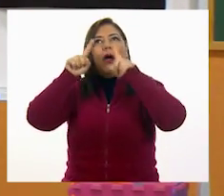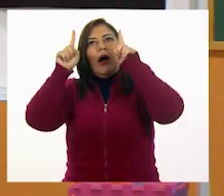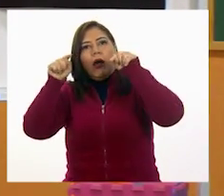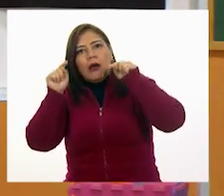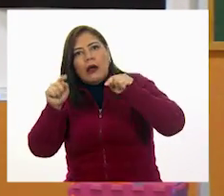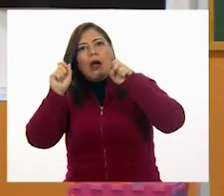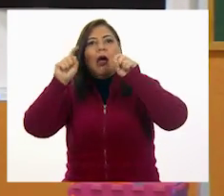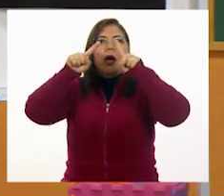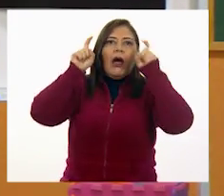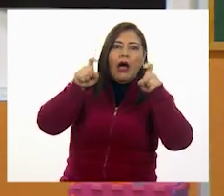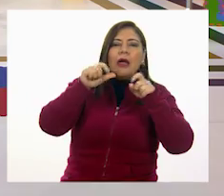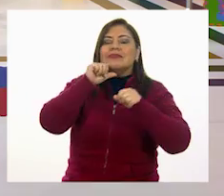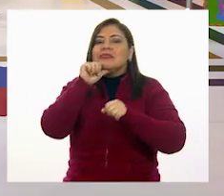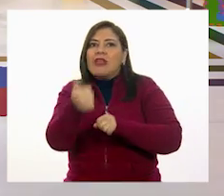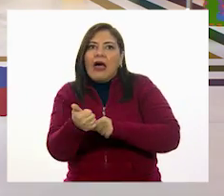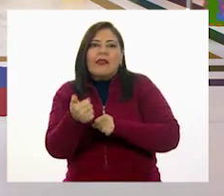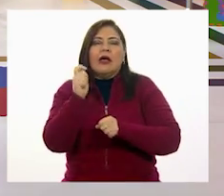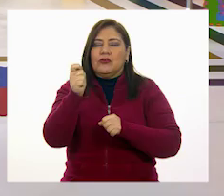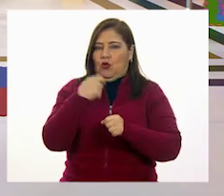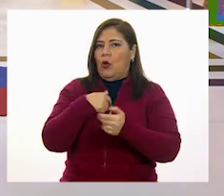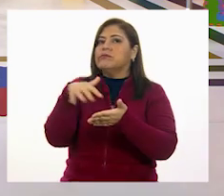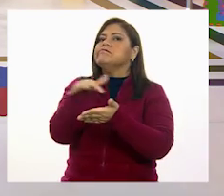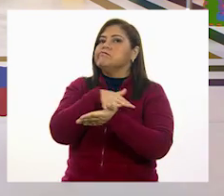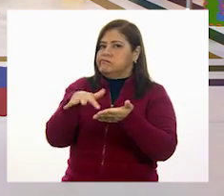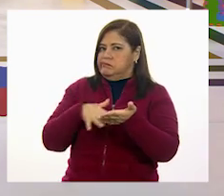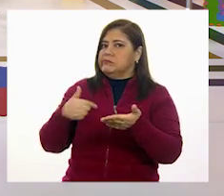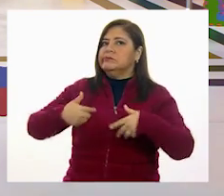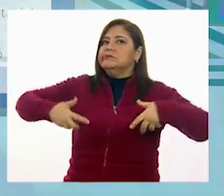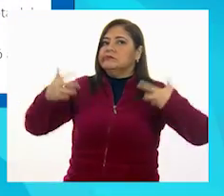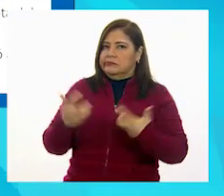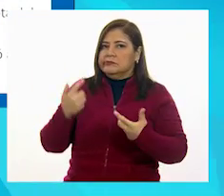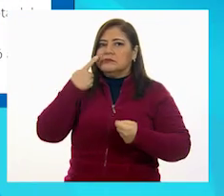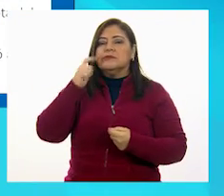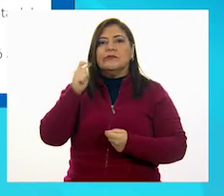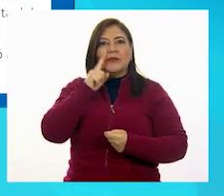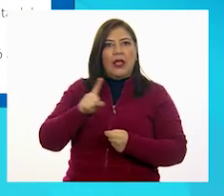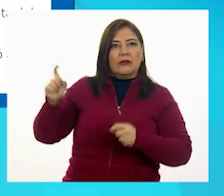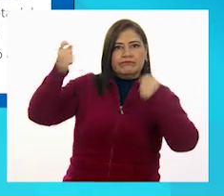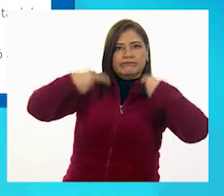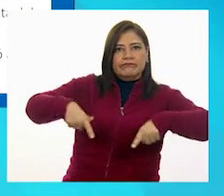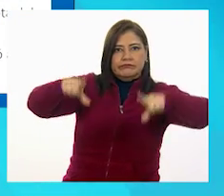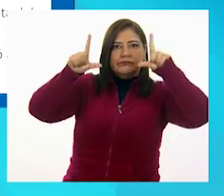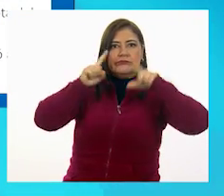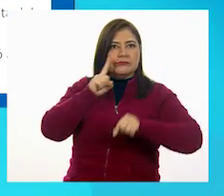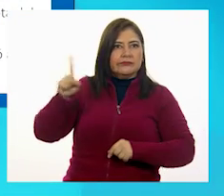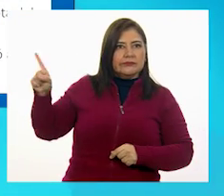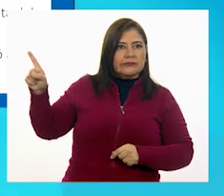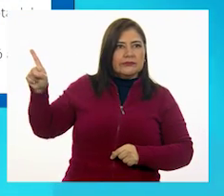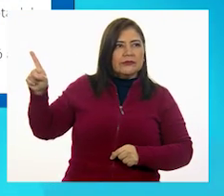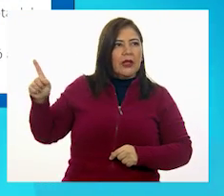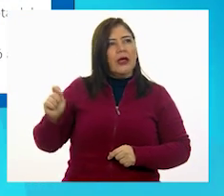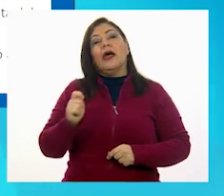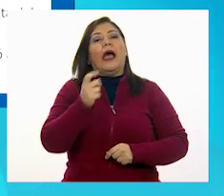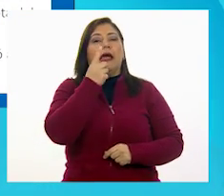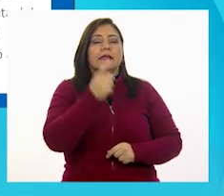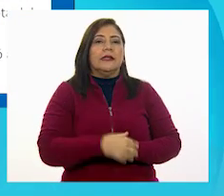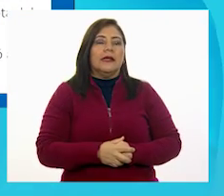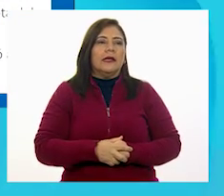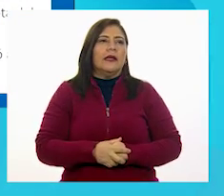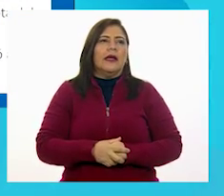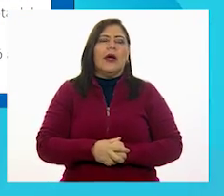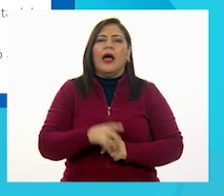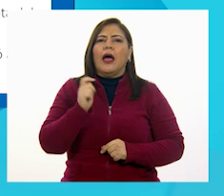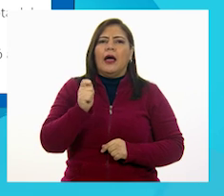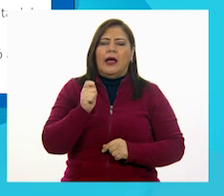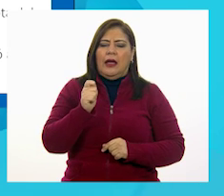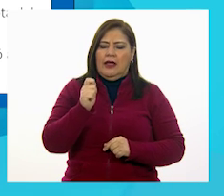admiración, ni nada. Y yo se los voy a leer. Mira, vamos a ponerlo en pantalla. A ver. Para que veas. Dice aquí, el